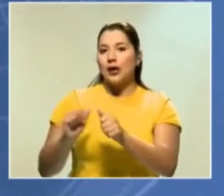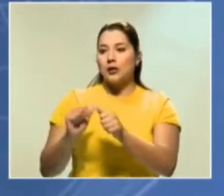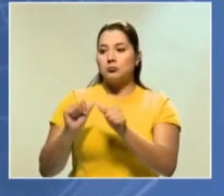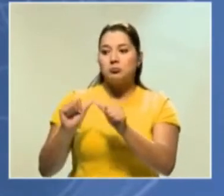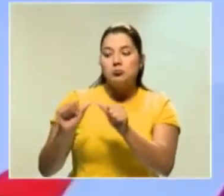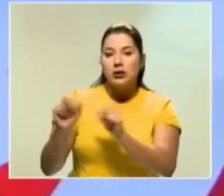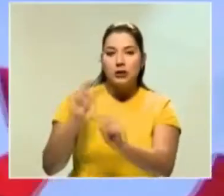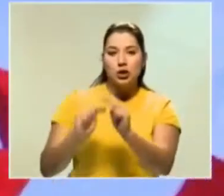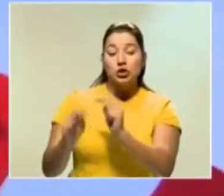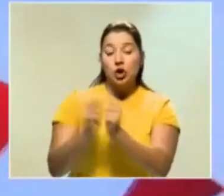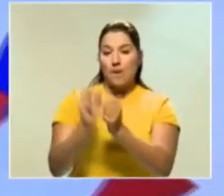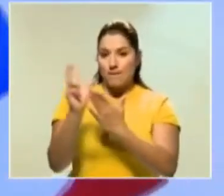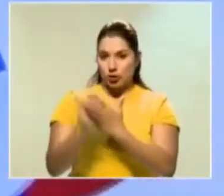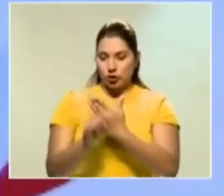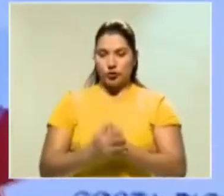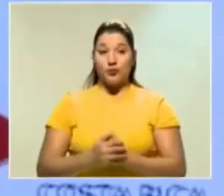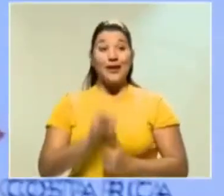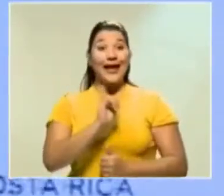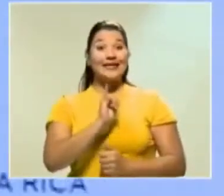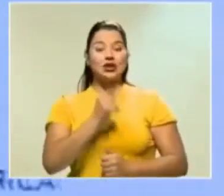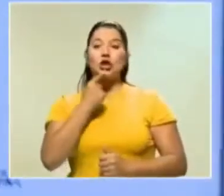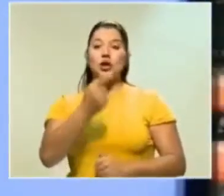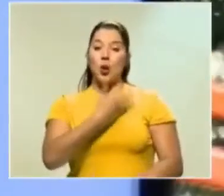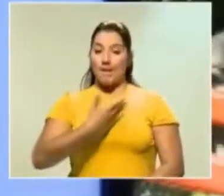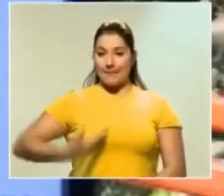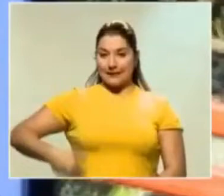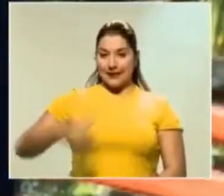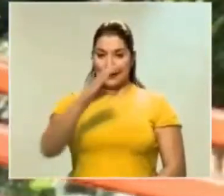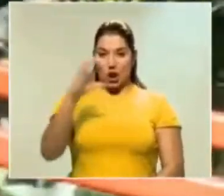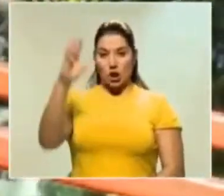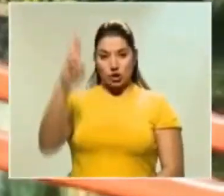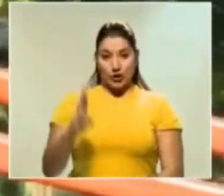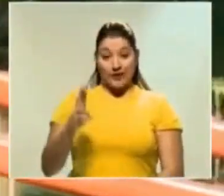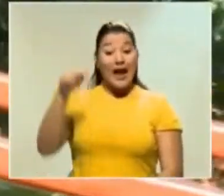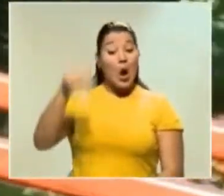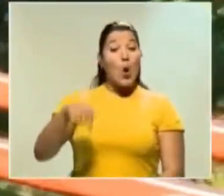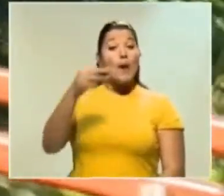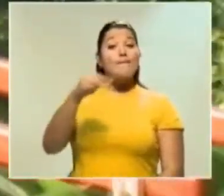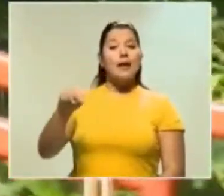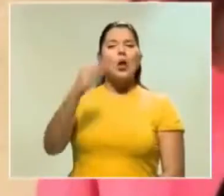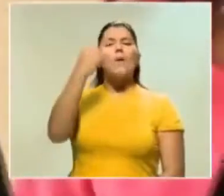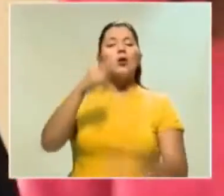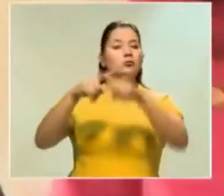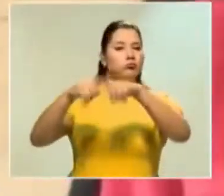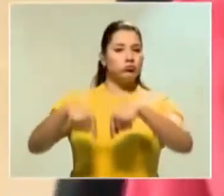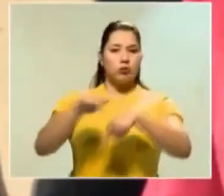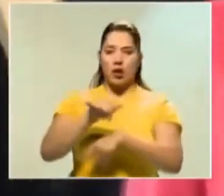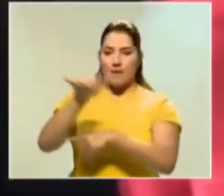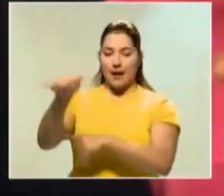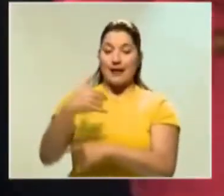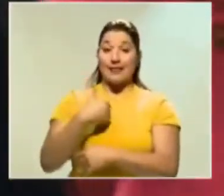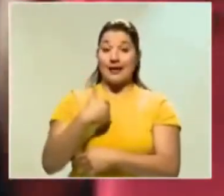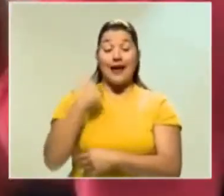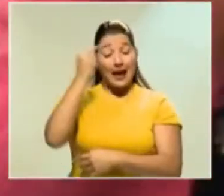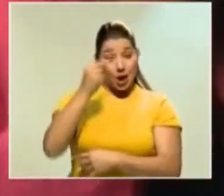venimos desarrollando. Esta fue la declaración que hizo el presidente de la República, Carlos Alvarado, este miércoles al suspender el viaje que el gobierno